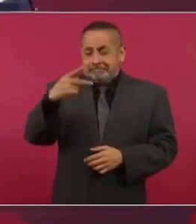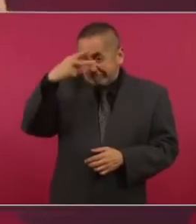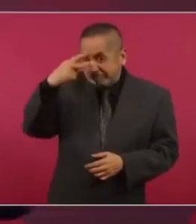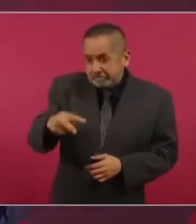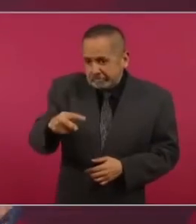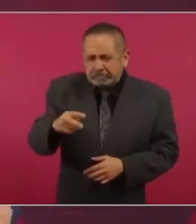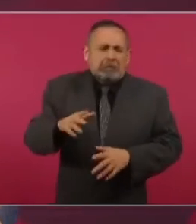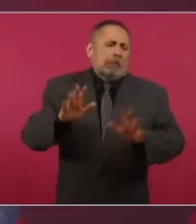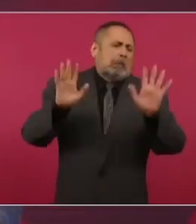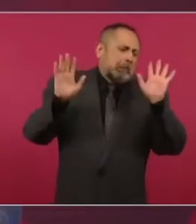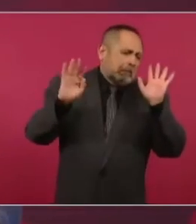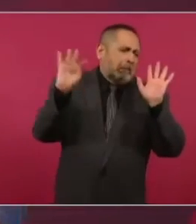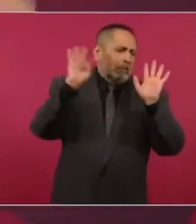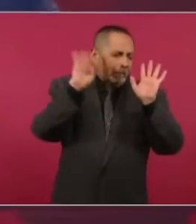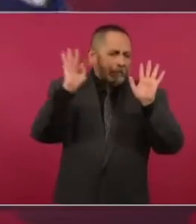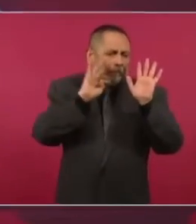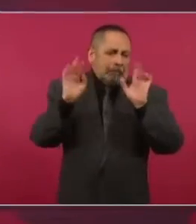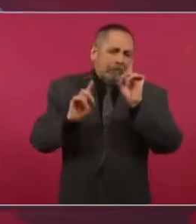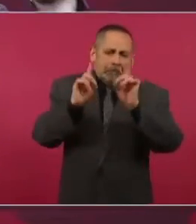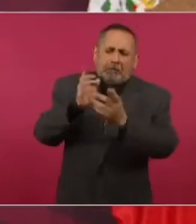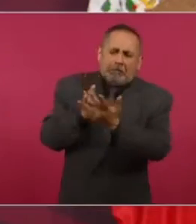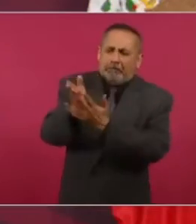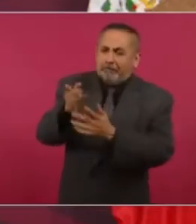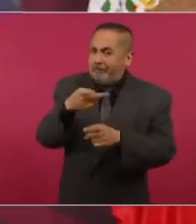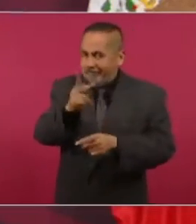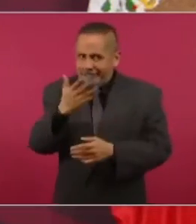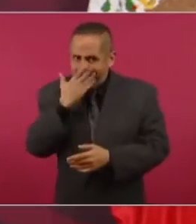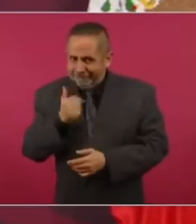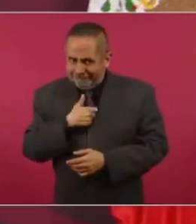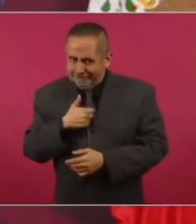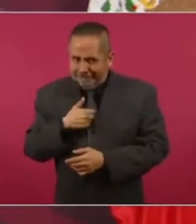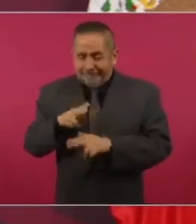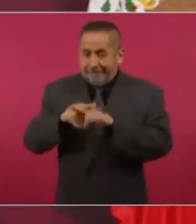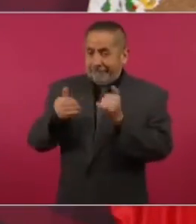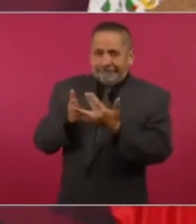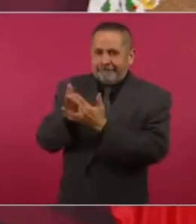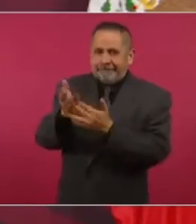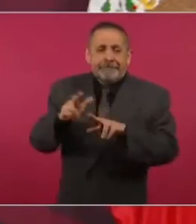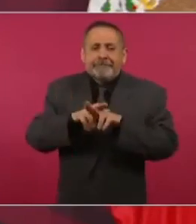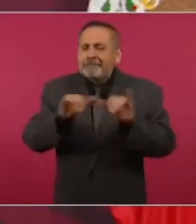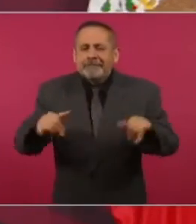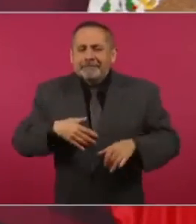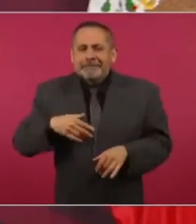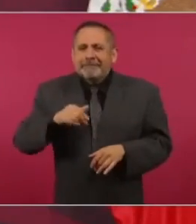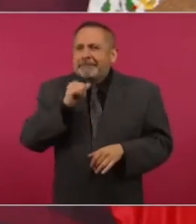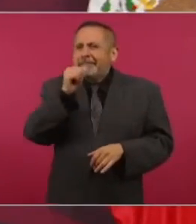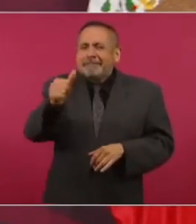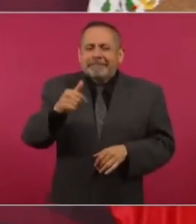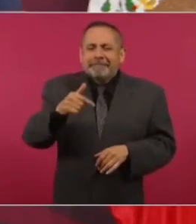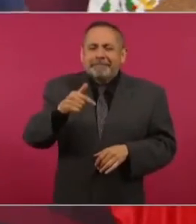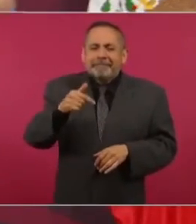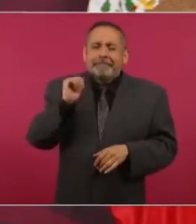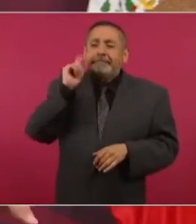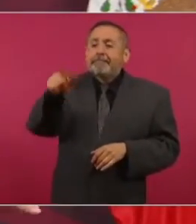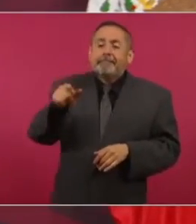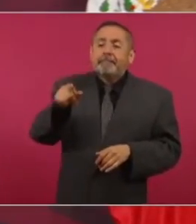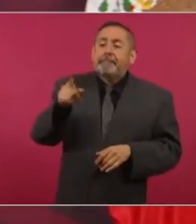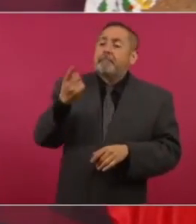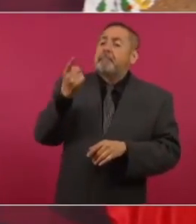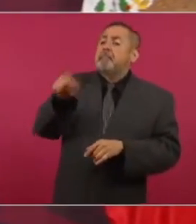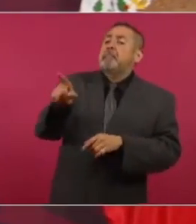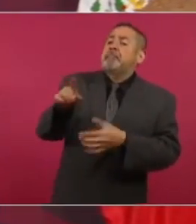en México, que es independiente, que es autónoma y que ni siquiera me atrevo a